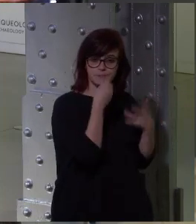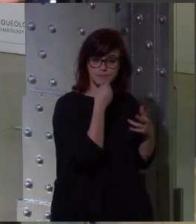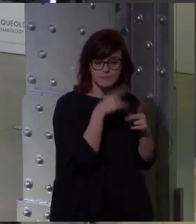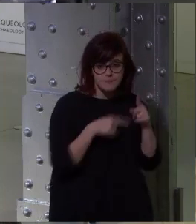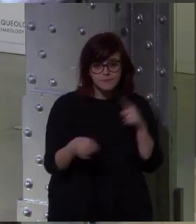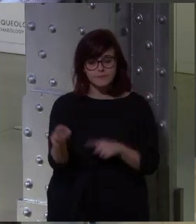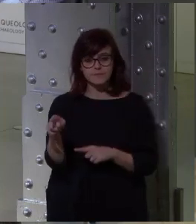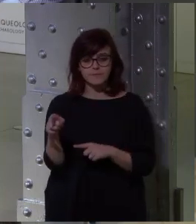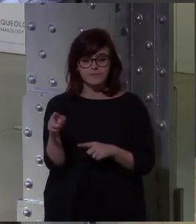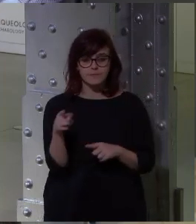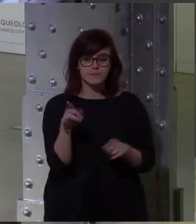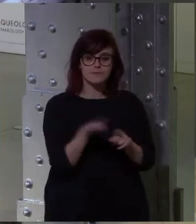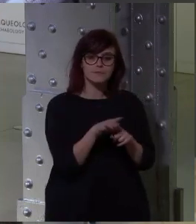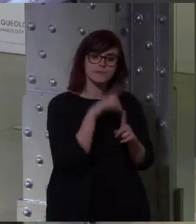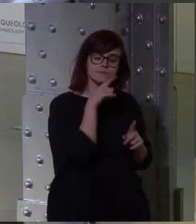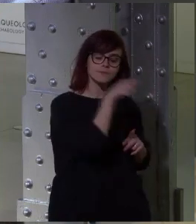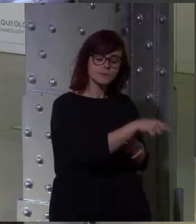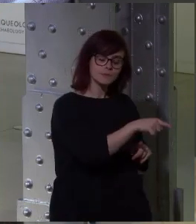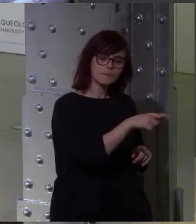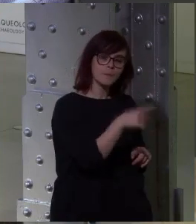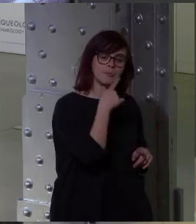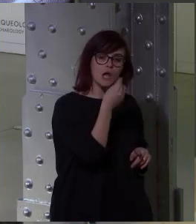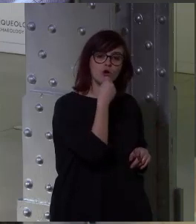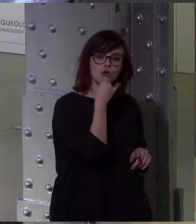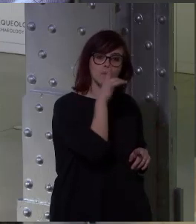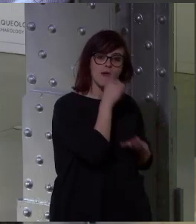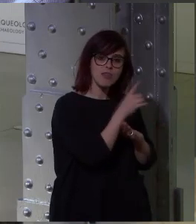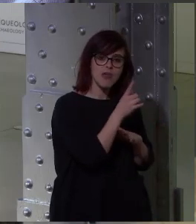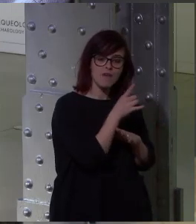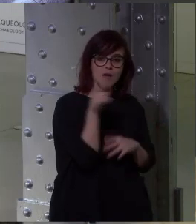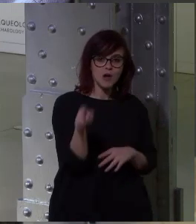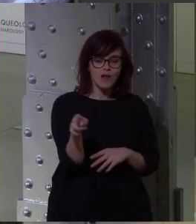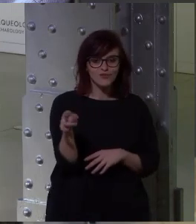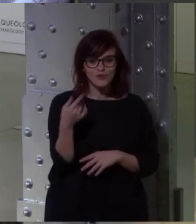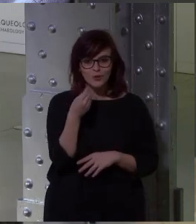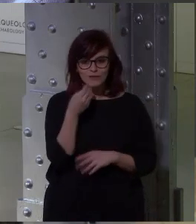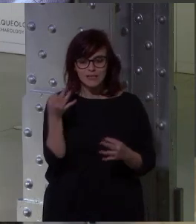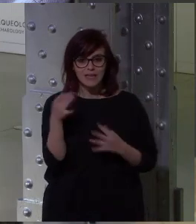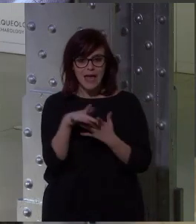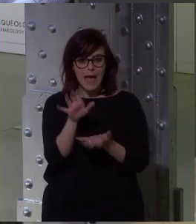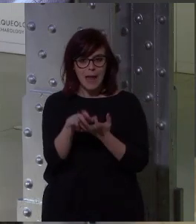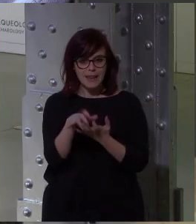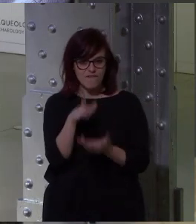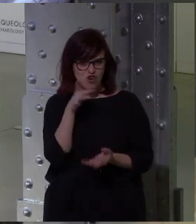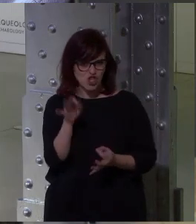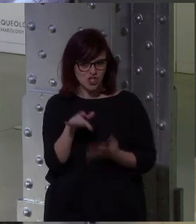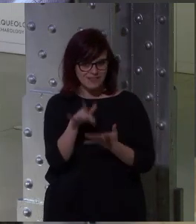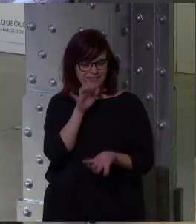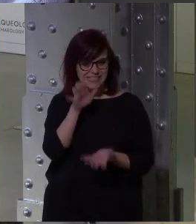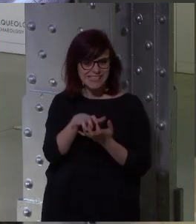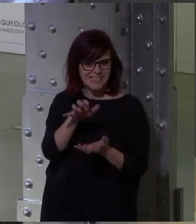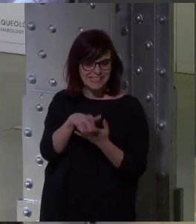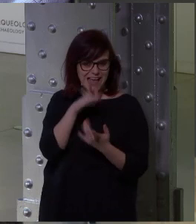en especies que son herbívoras. En el caso del mar, lo que nos mola y lo que nos gusta son los carnívoros, los grandes